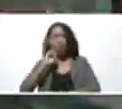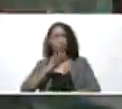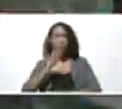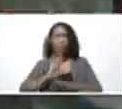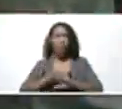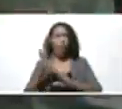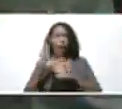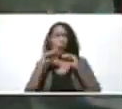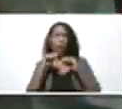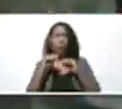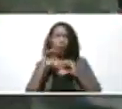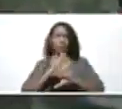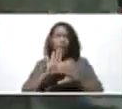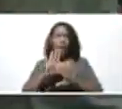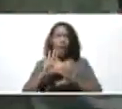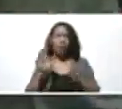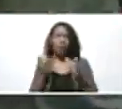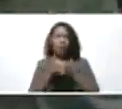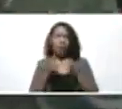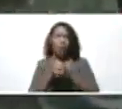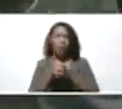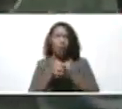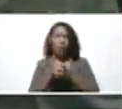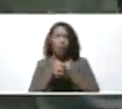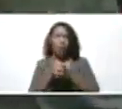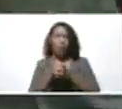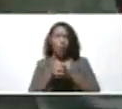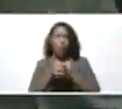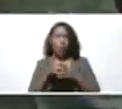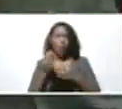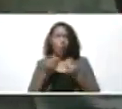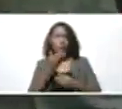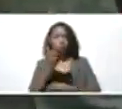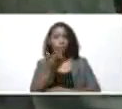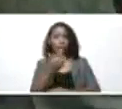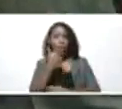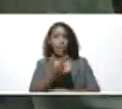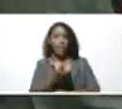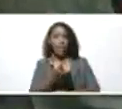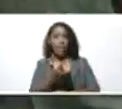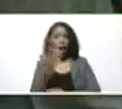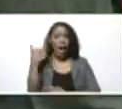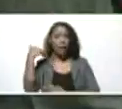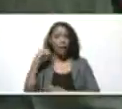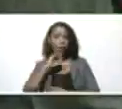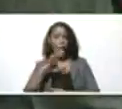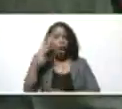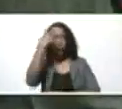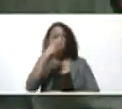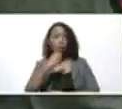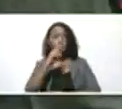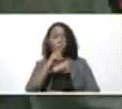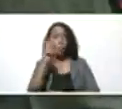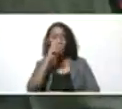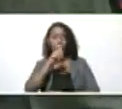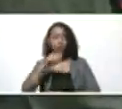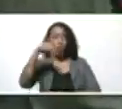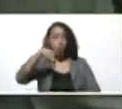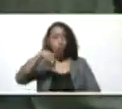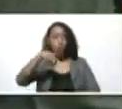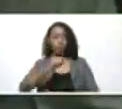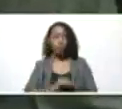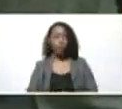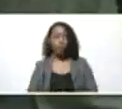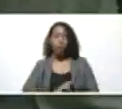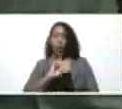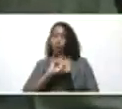ya de una generación. Una generación, como usted lo decía, que los jóvenes de 20 años hoy